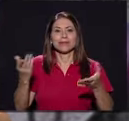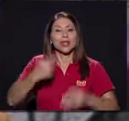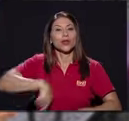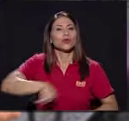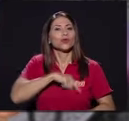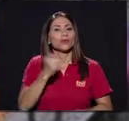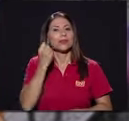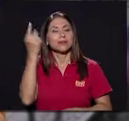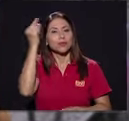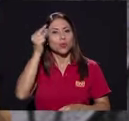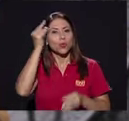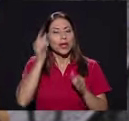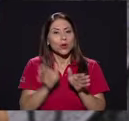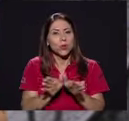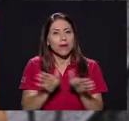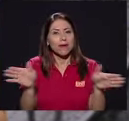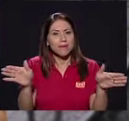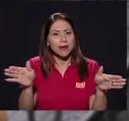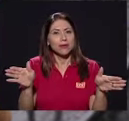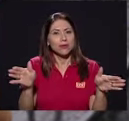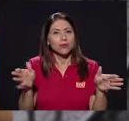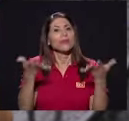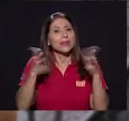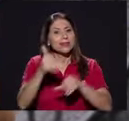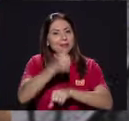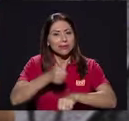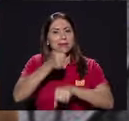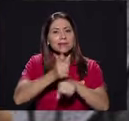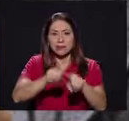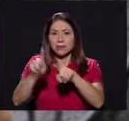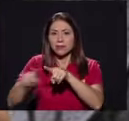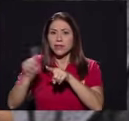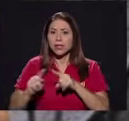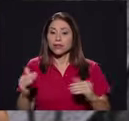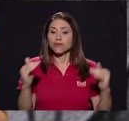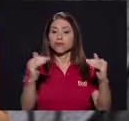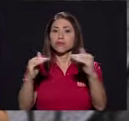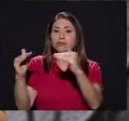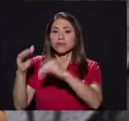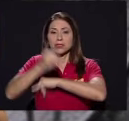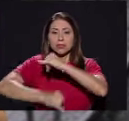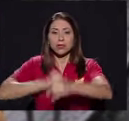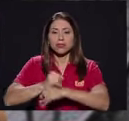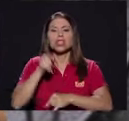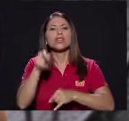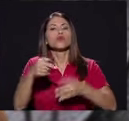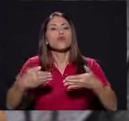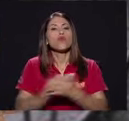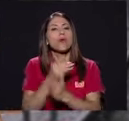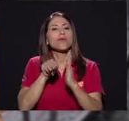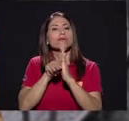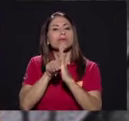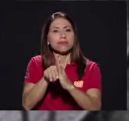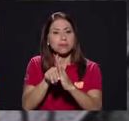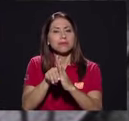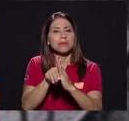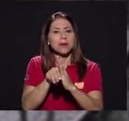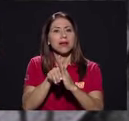venido comprendiendo el gobierno abierto, y así lo han venido estableciendo diferentes estándares internacionales, como un nuevo paradigma